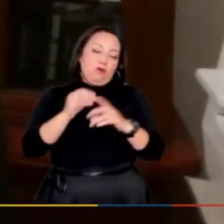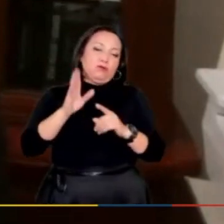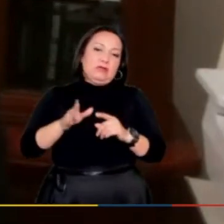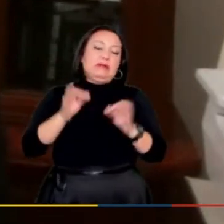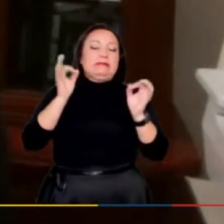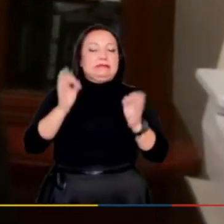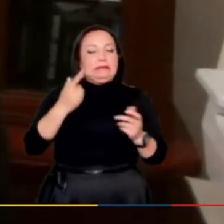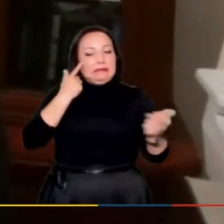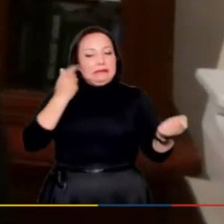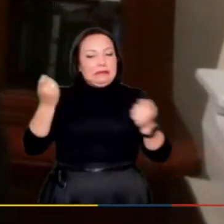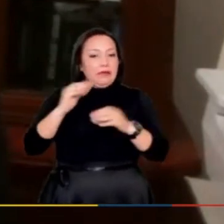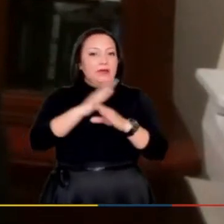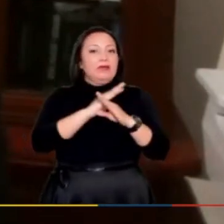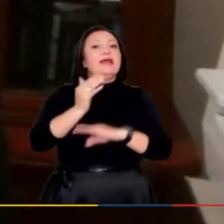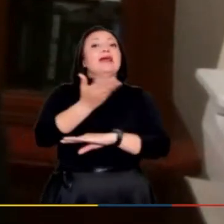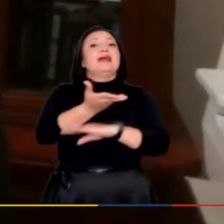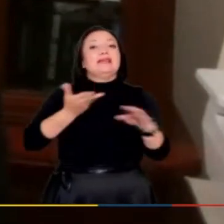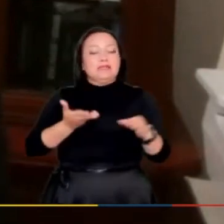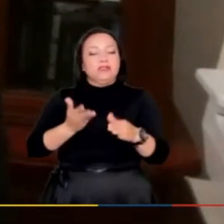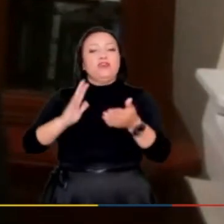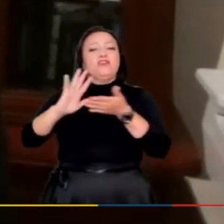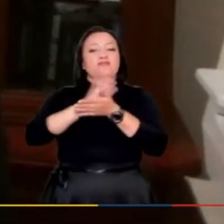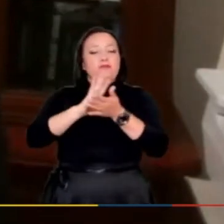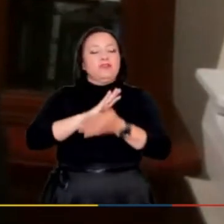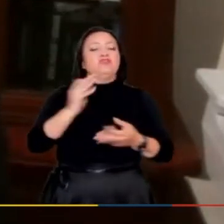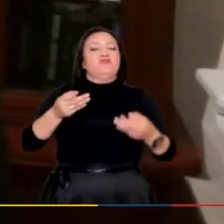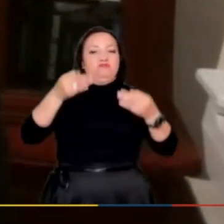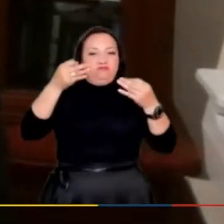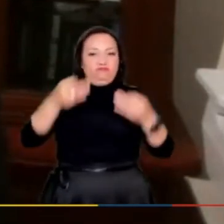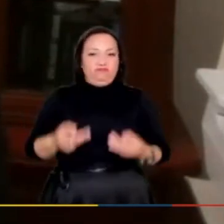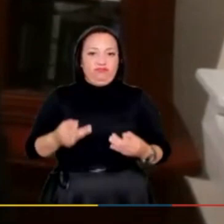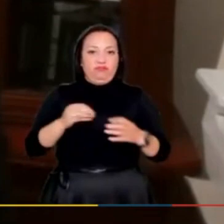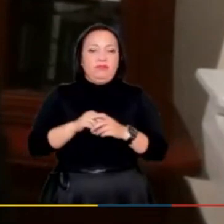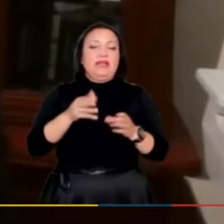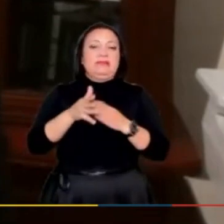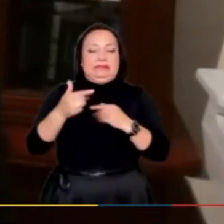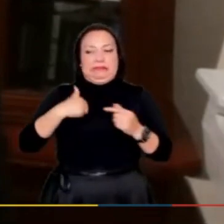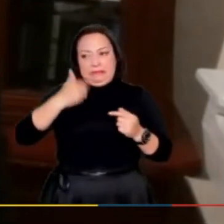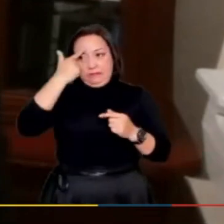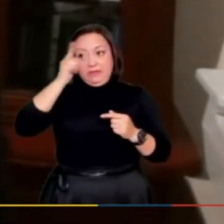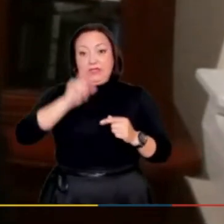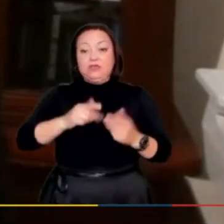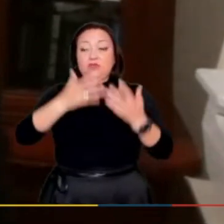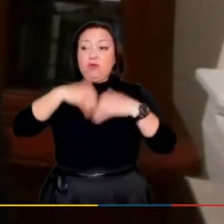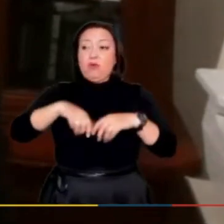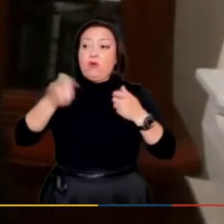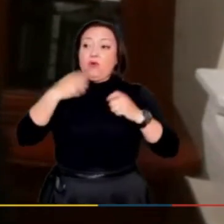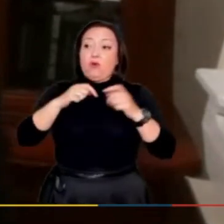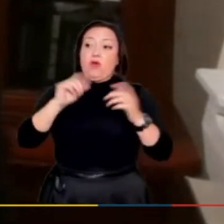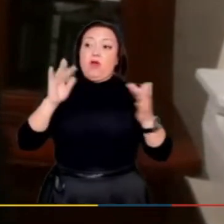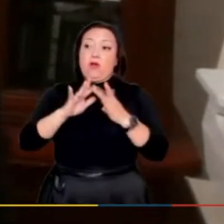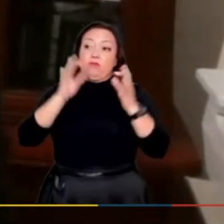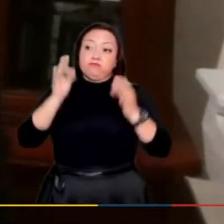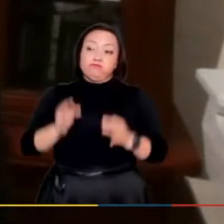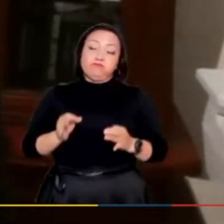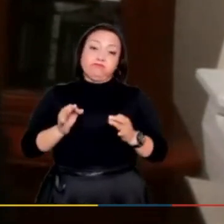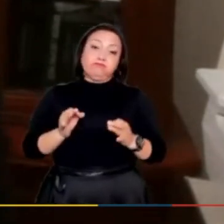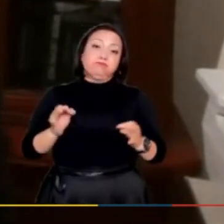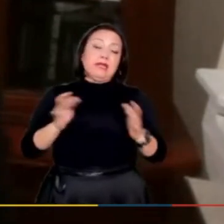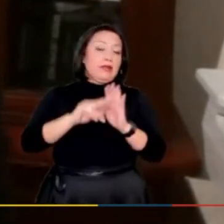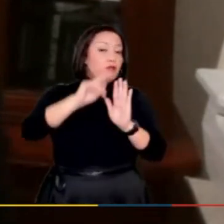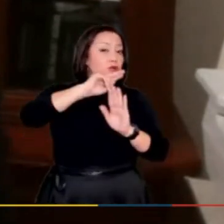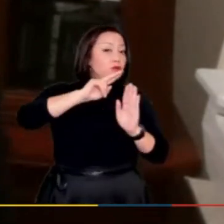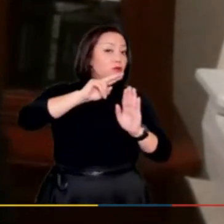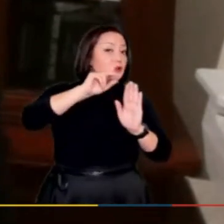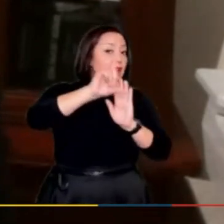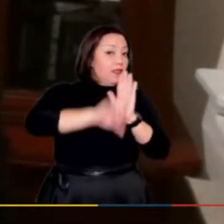prevenir exigiendo la información pertinente para asegurarse de que las operaciones eran regulares.